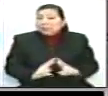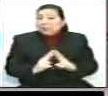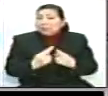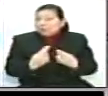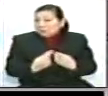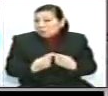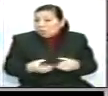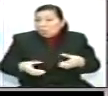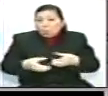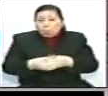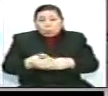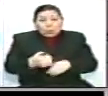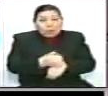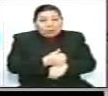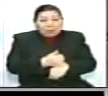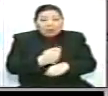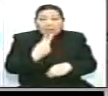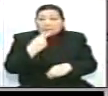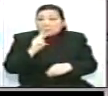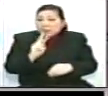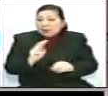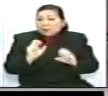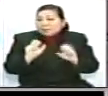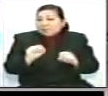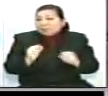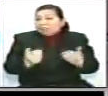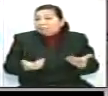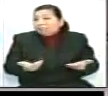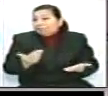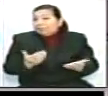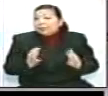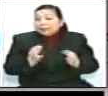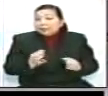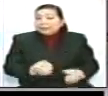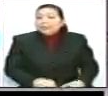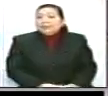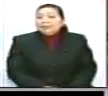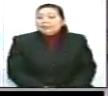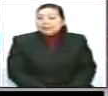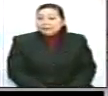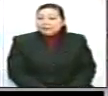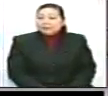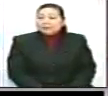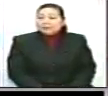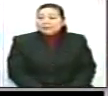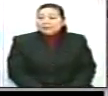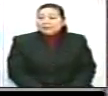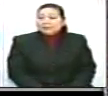reunión de Junta de Portavoces se determinará y se definirá, ¿no?